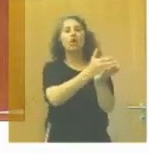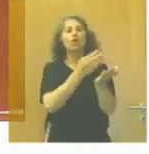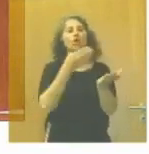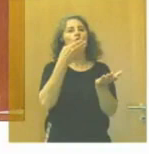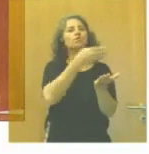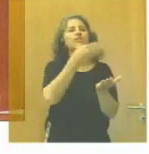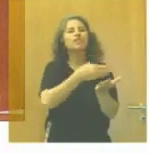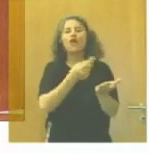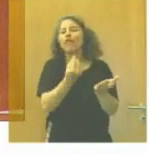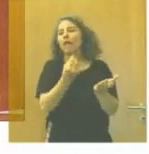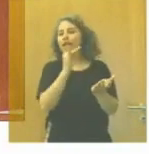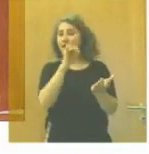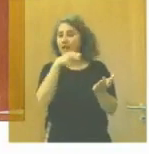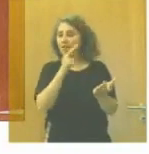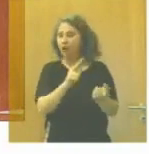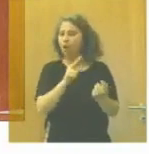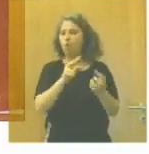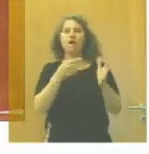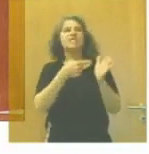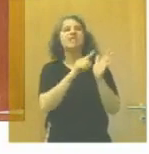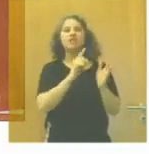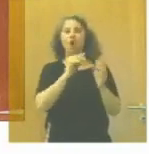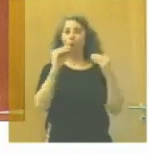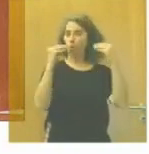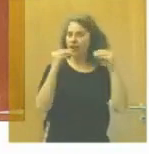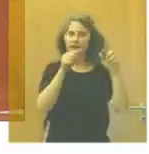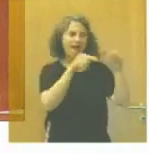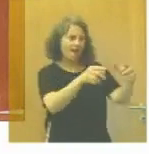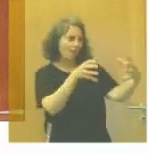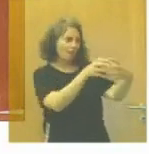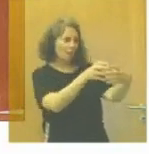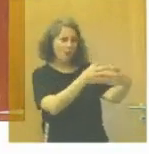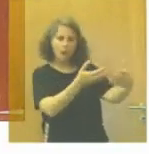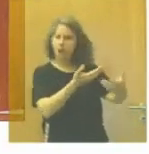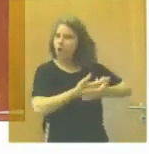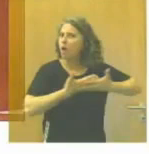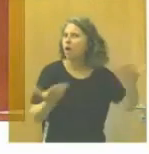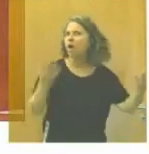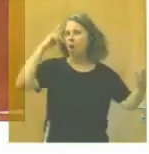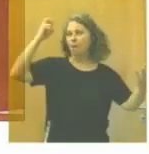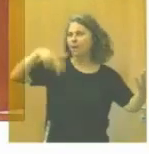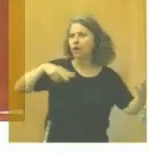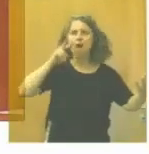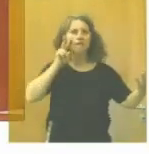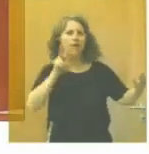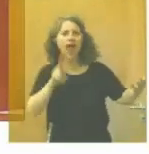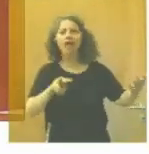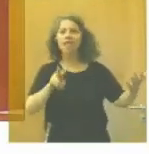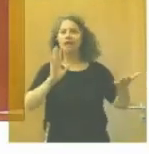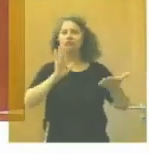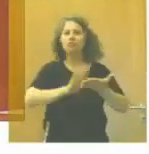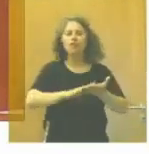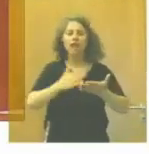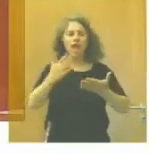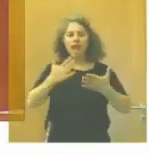de INAU, de centros juveniles, expresaron sus opiniones y sus visiones sobre la